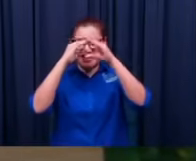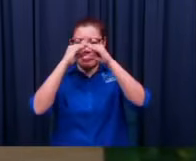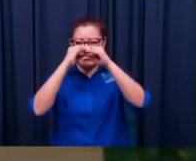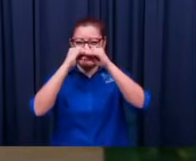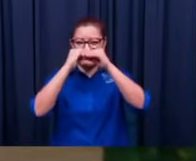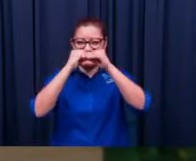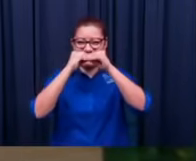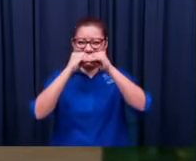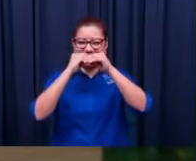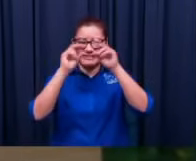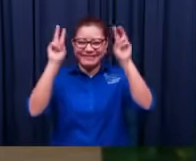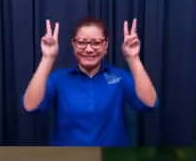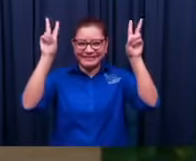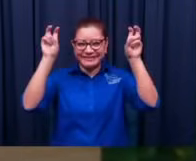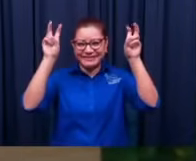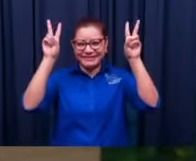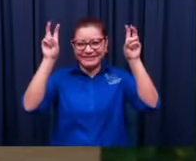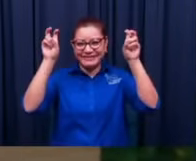el tema,